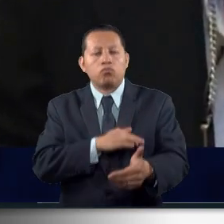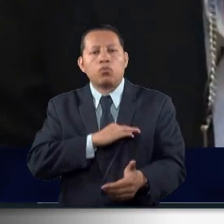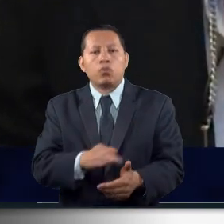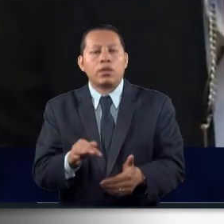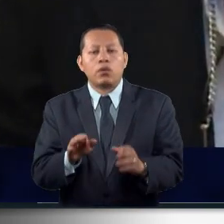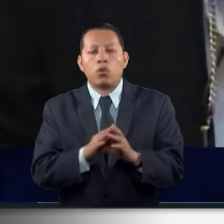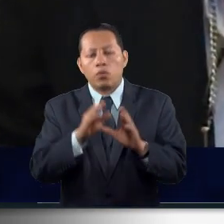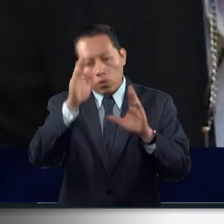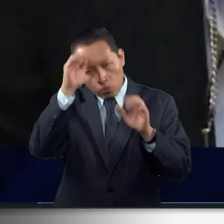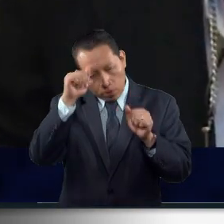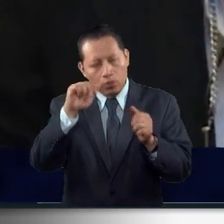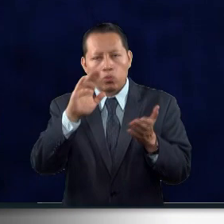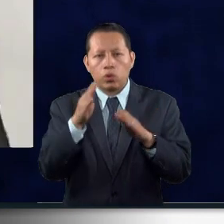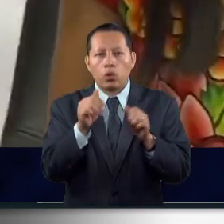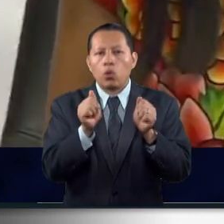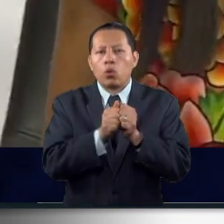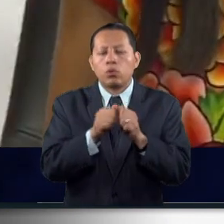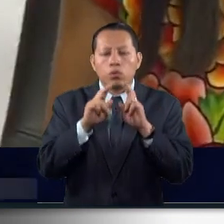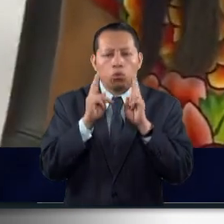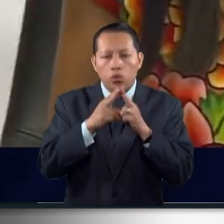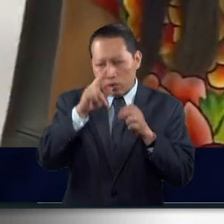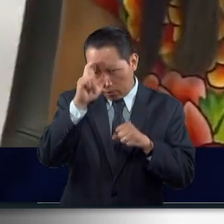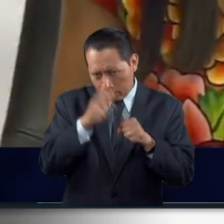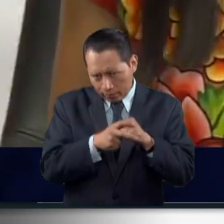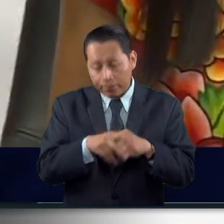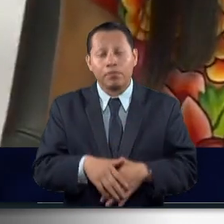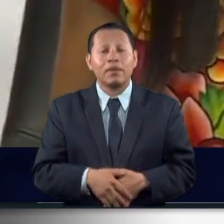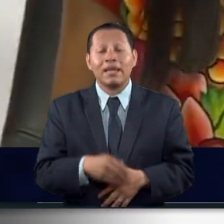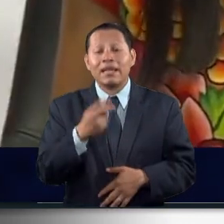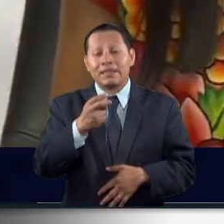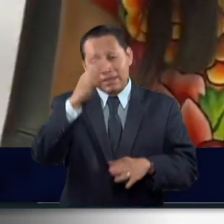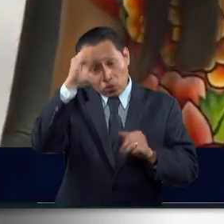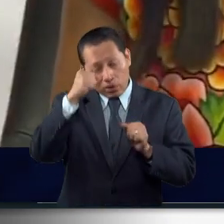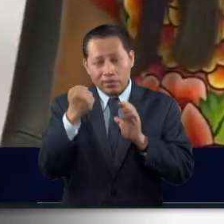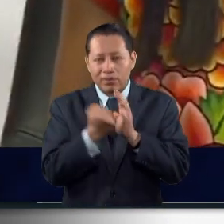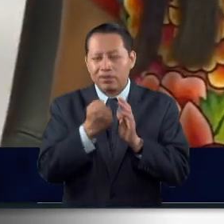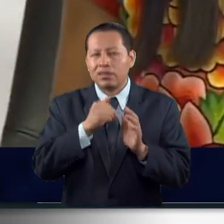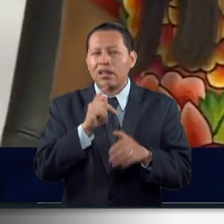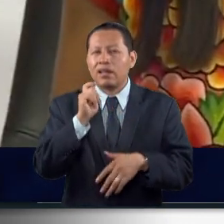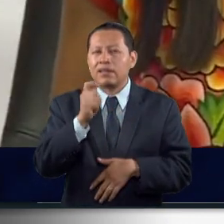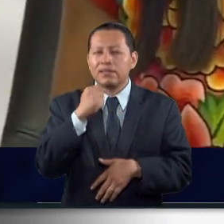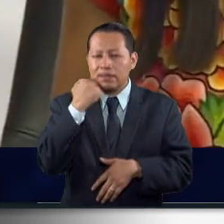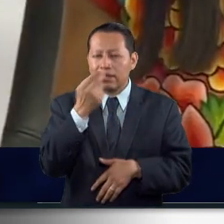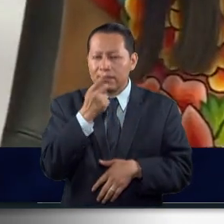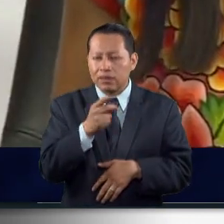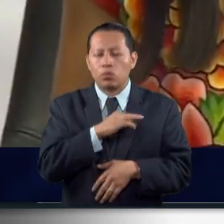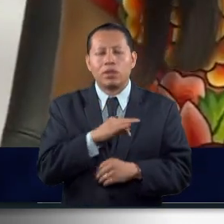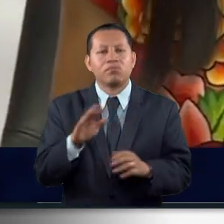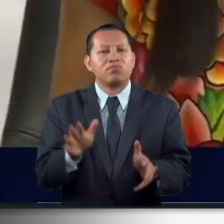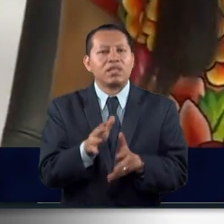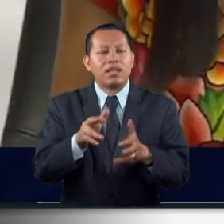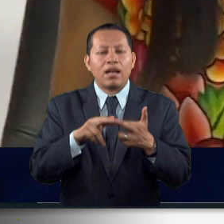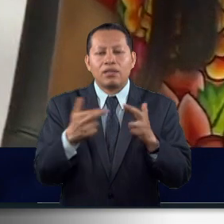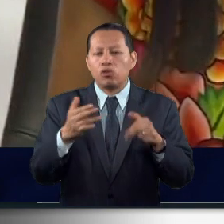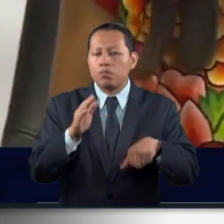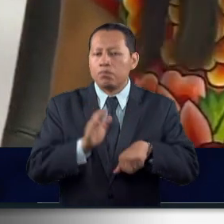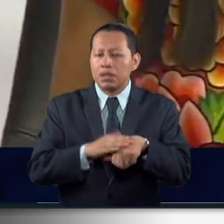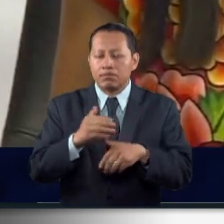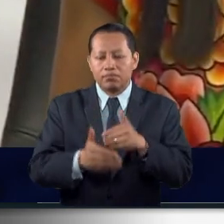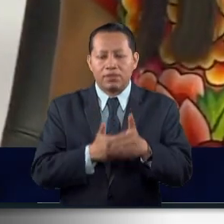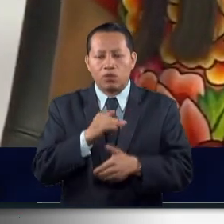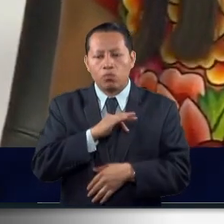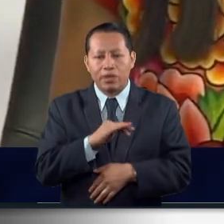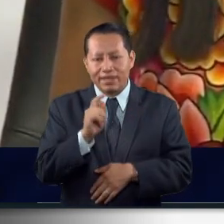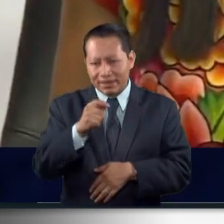ya el acuerdo global con la Unión Europea. Y ratificar este acuerdo significa también impulsar una relación más productiva